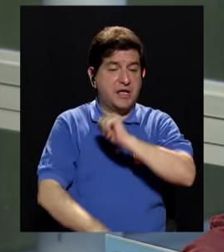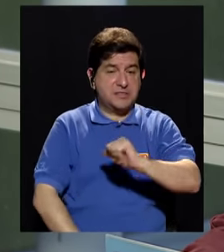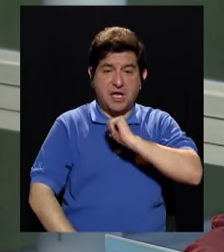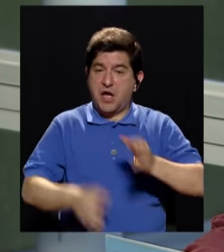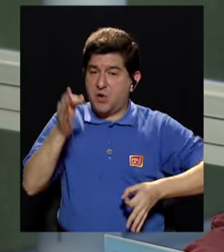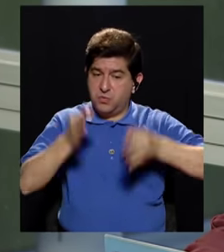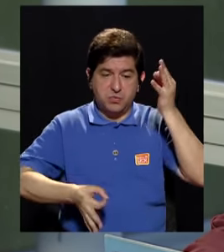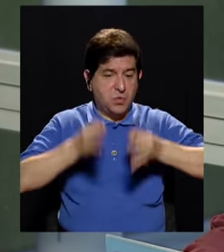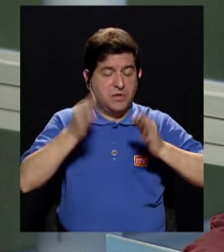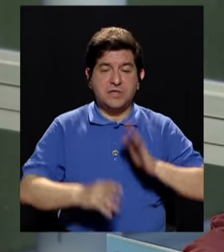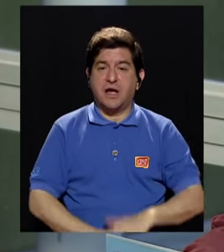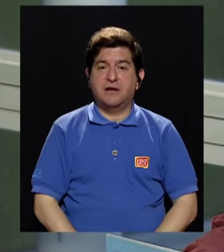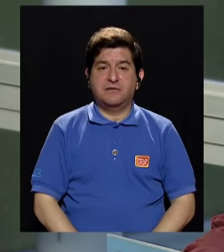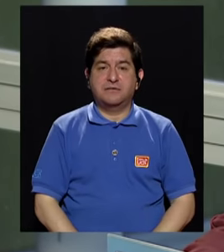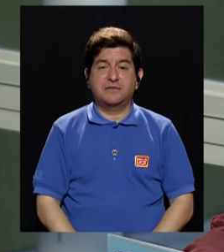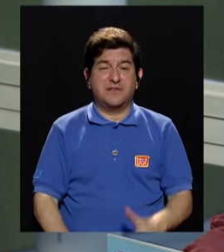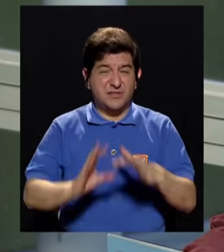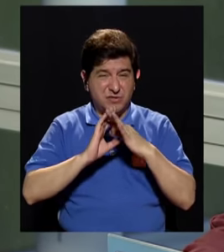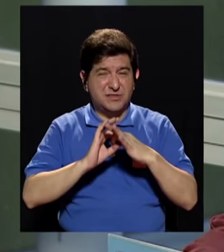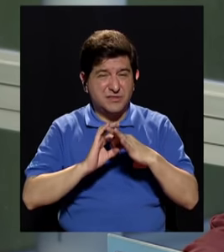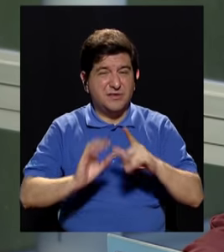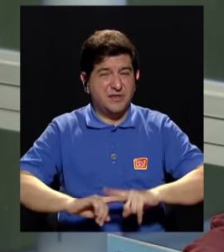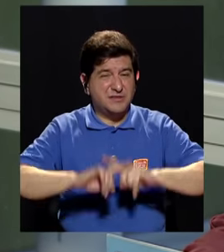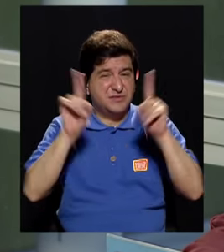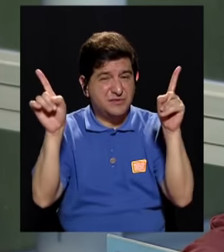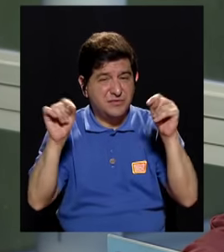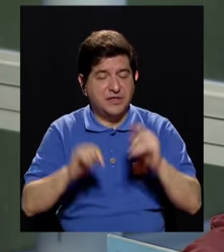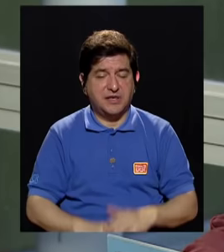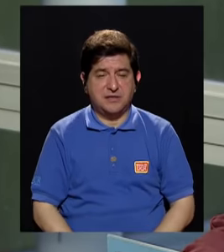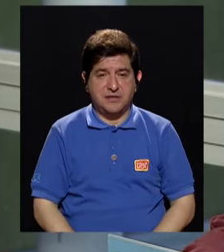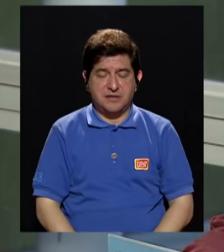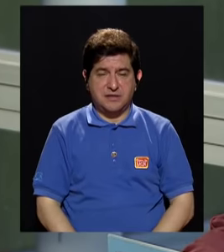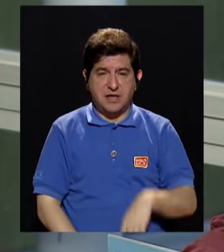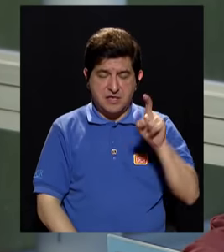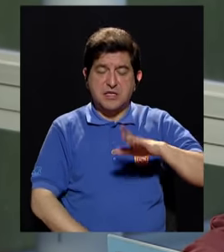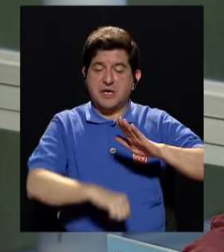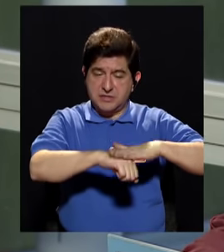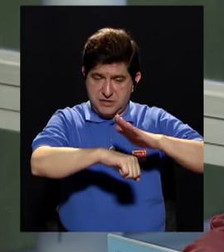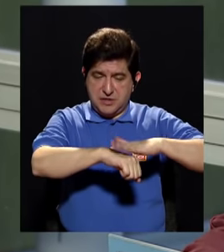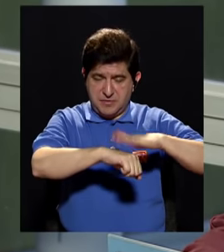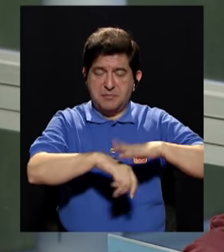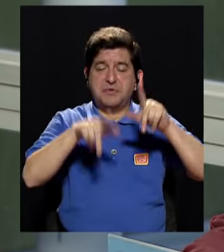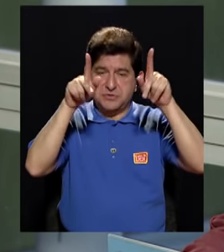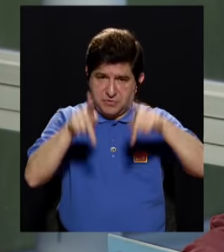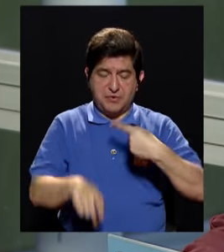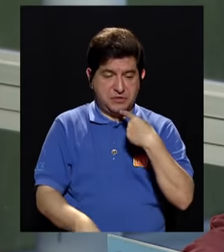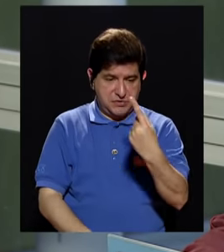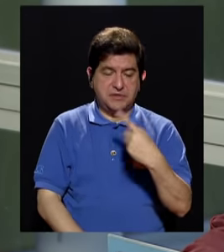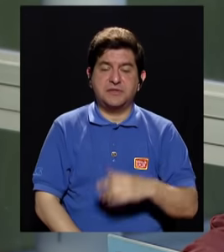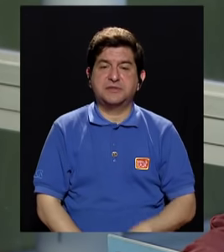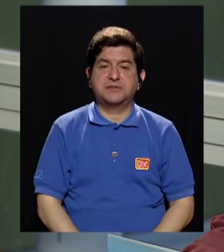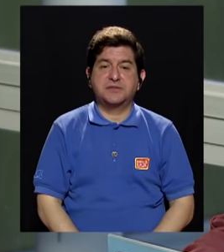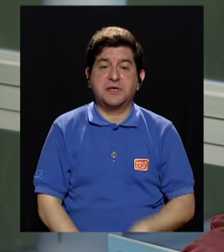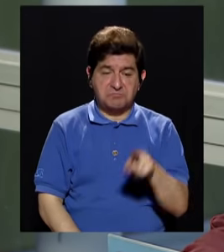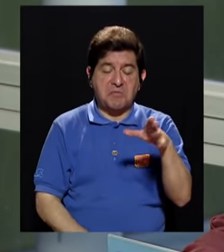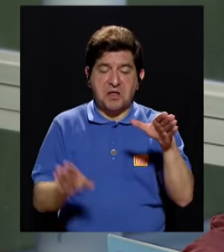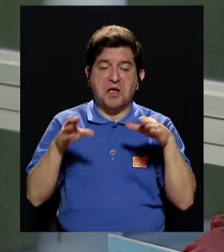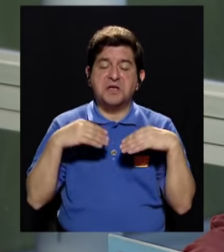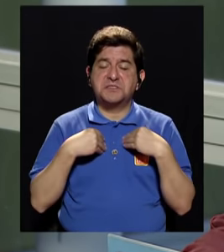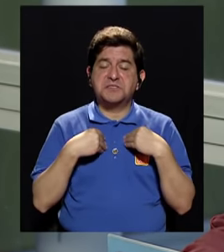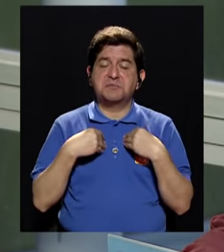autoridad judicial entonces la relación va a ser diferente se le requiere un consentimiento que el paciente diga que este